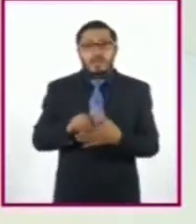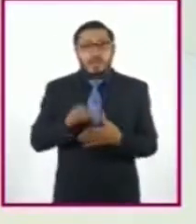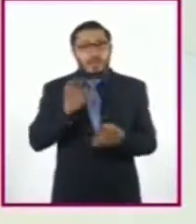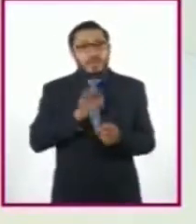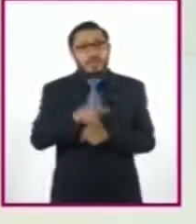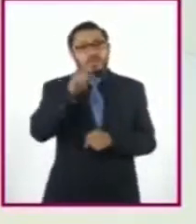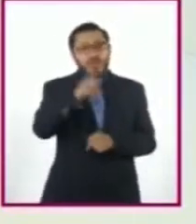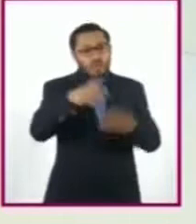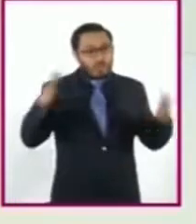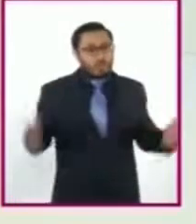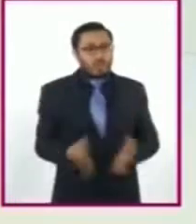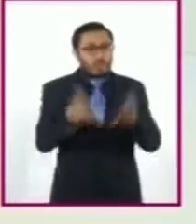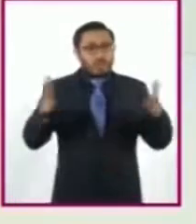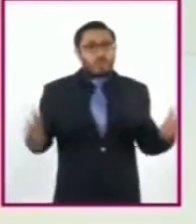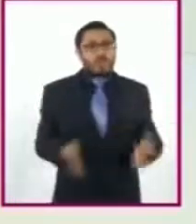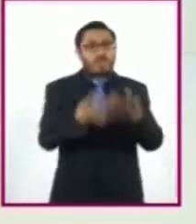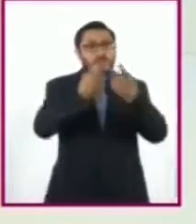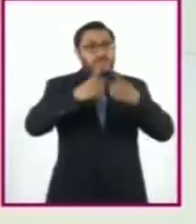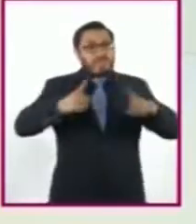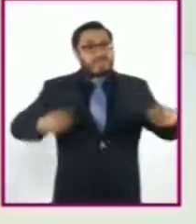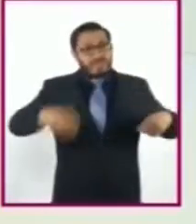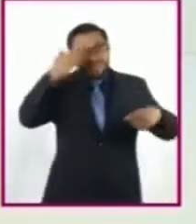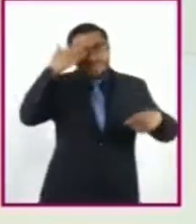las capacidades que escribieron.